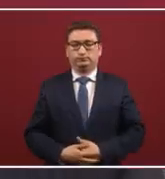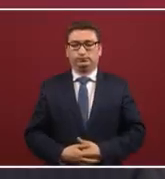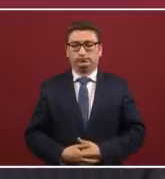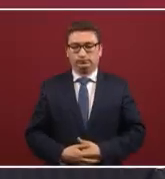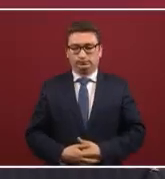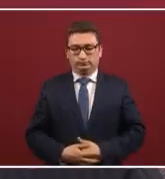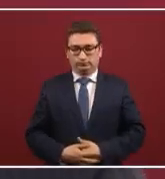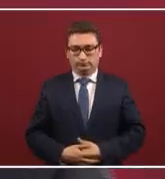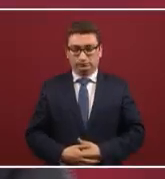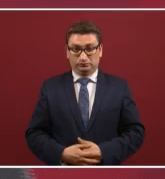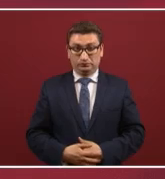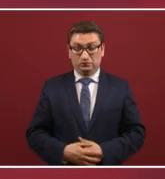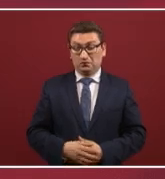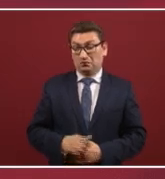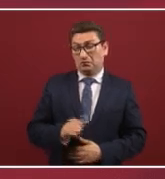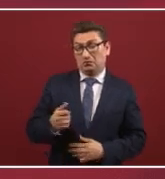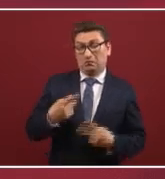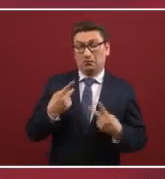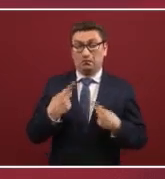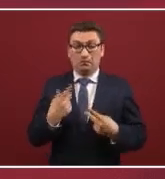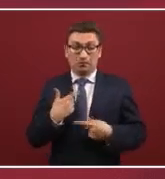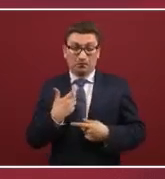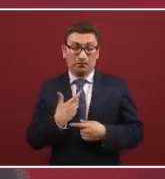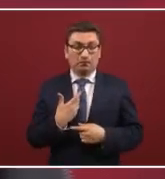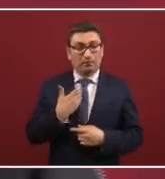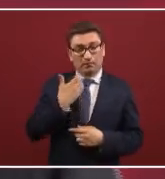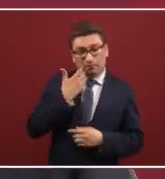cero influyentismo.